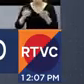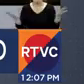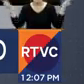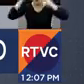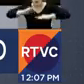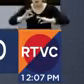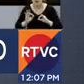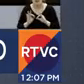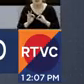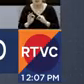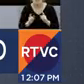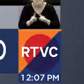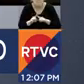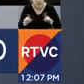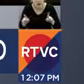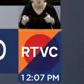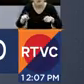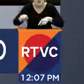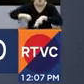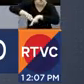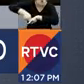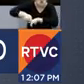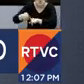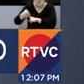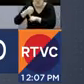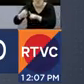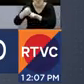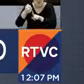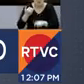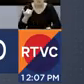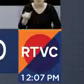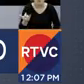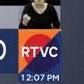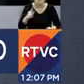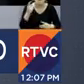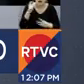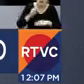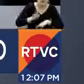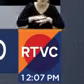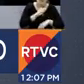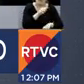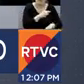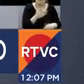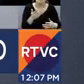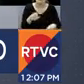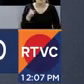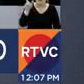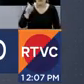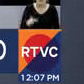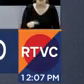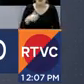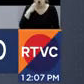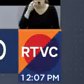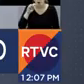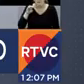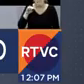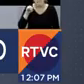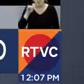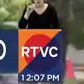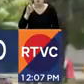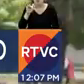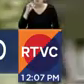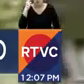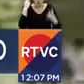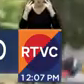de tortura, pues debido a lo que ha revelado el fiscal del caso, pues Mauricio sí fue víctima de tortura. Esa es toda la información